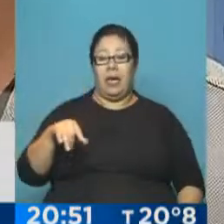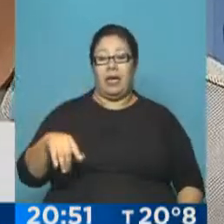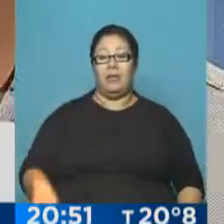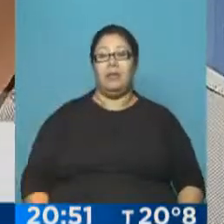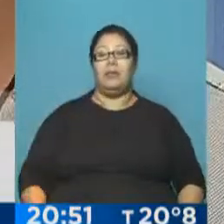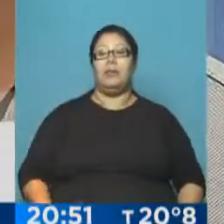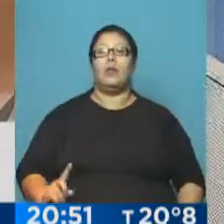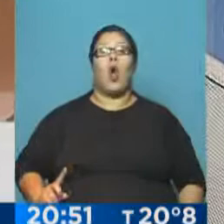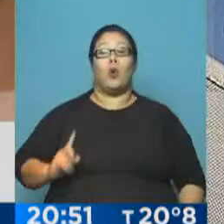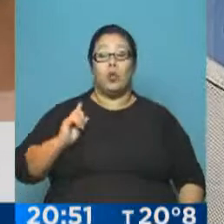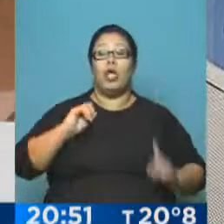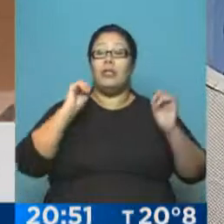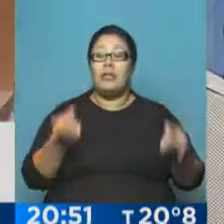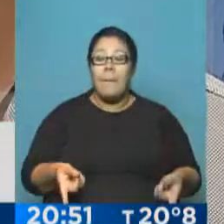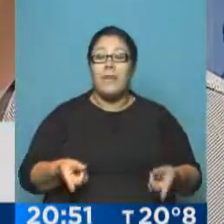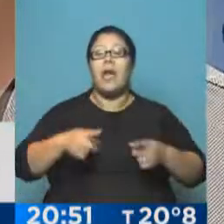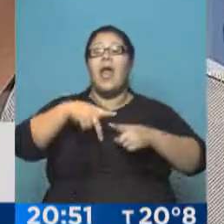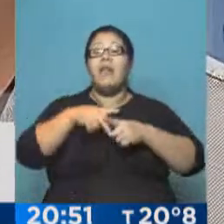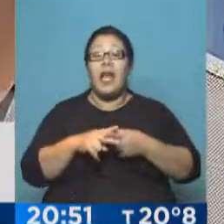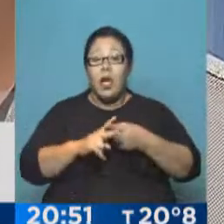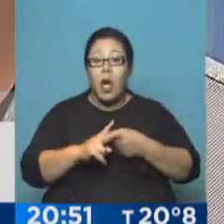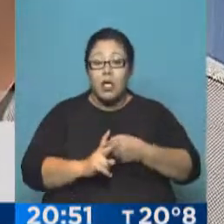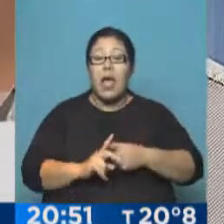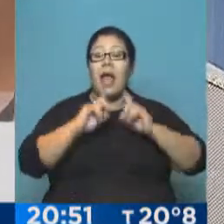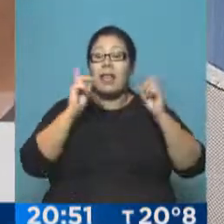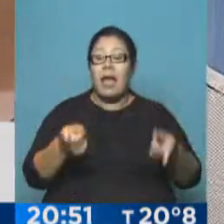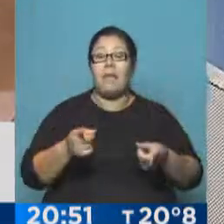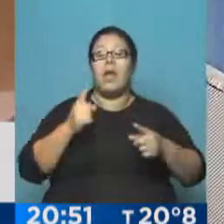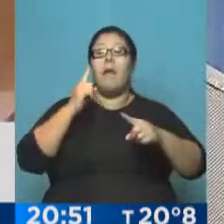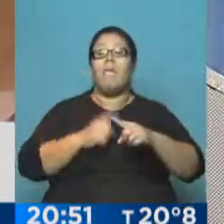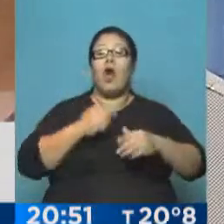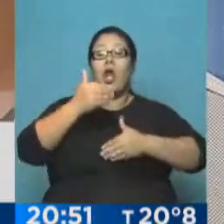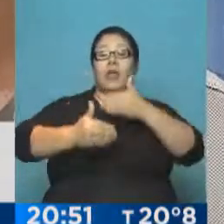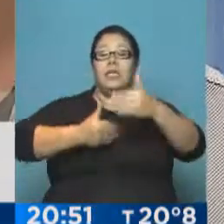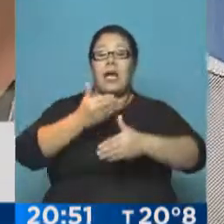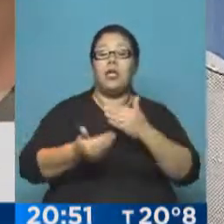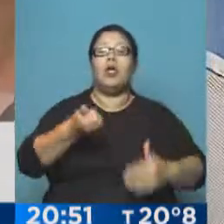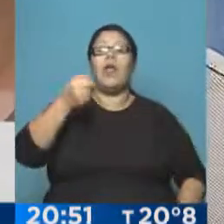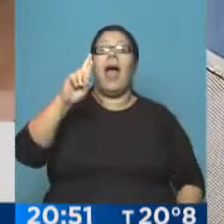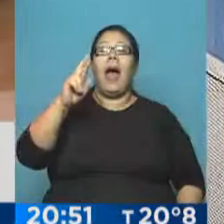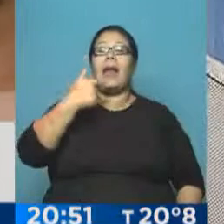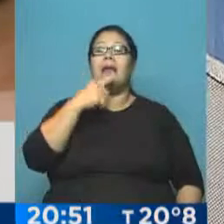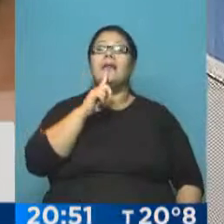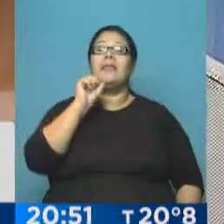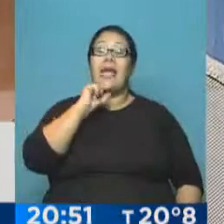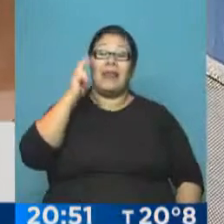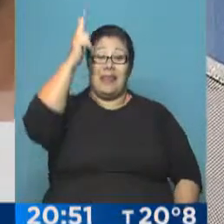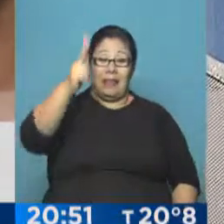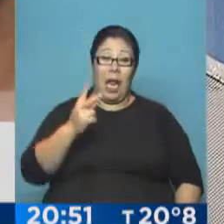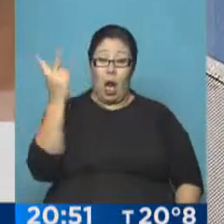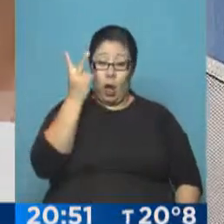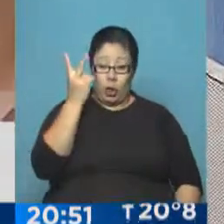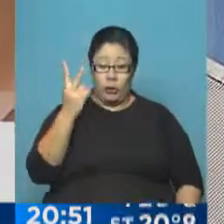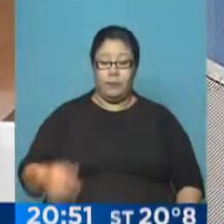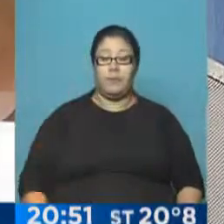soberanía tecnológica desde el punto de vista del desarrollo de azhar y el aporte de arsat la plataforma es una plataforma accesible